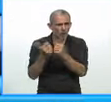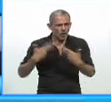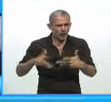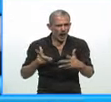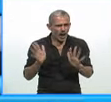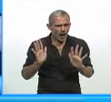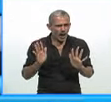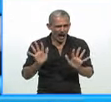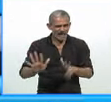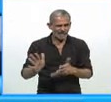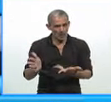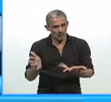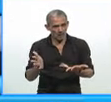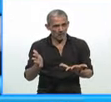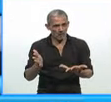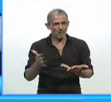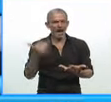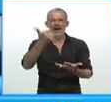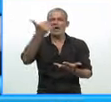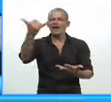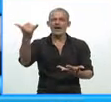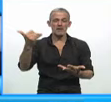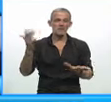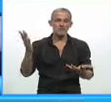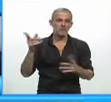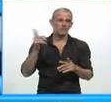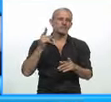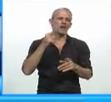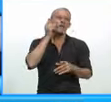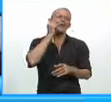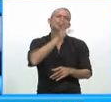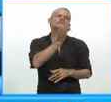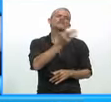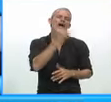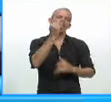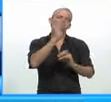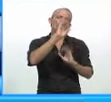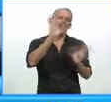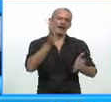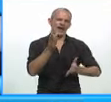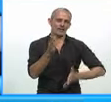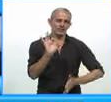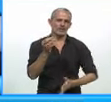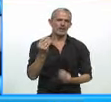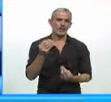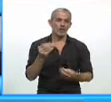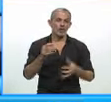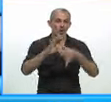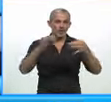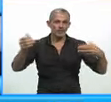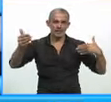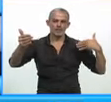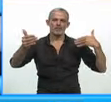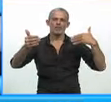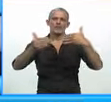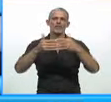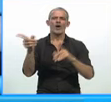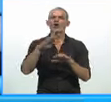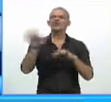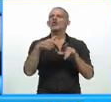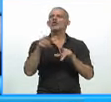Sí, normalmente... bueno, él te lo podrá explicar mejor, pero acercándose a los juegos, todos eligen